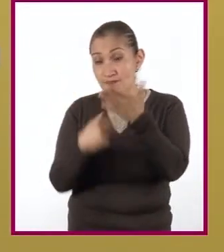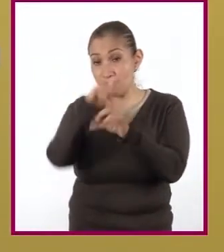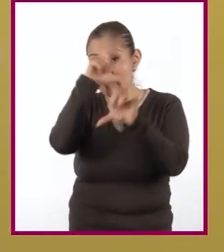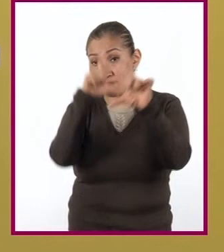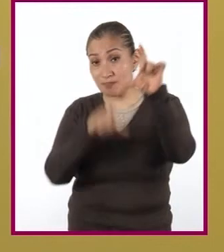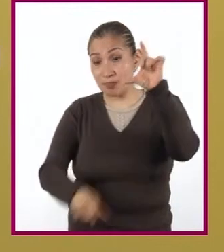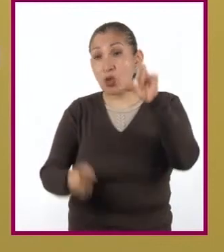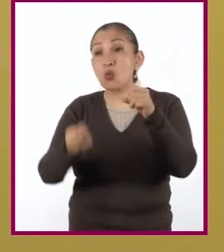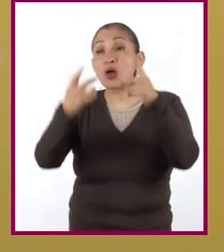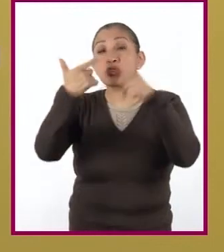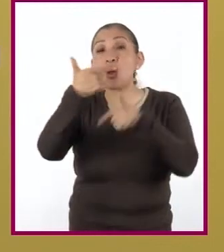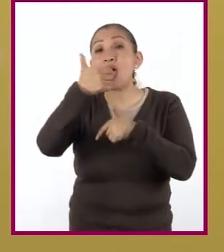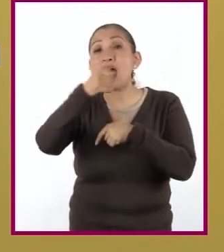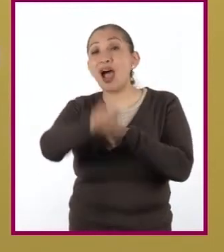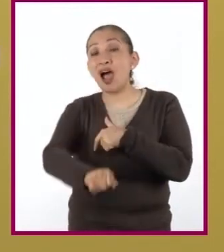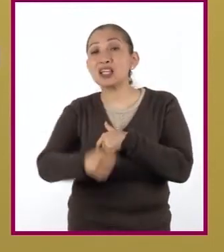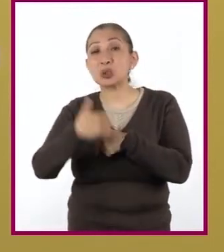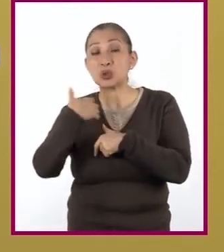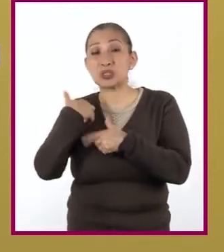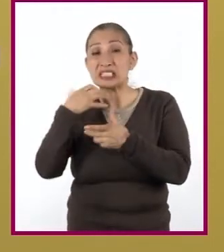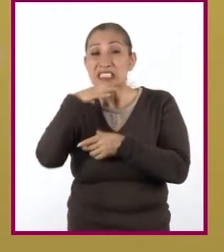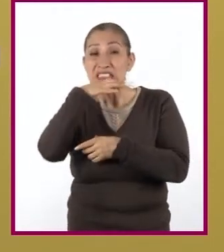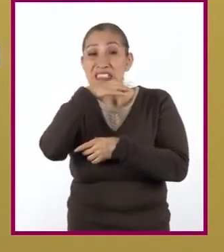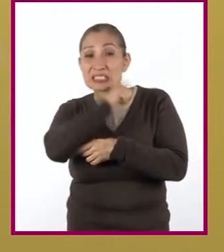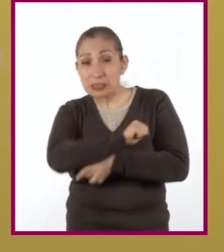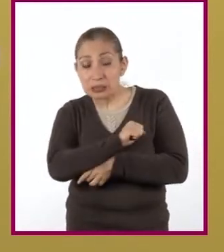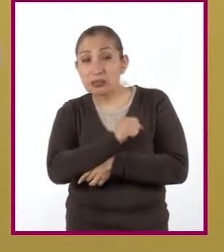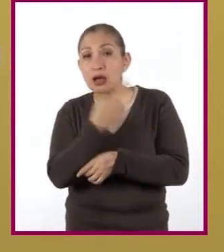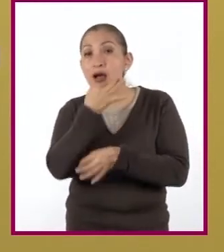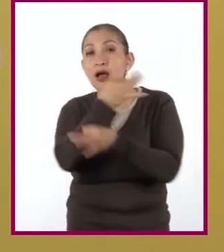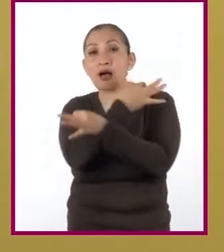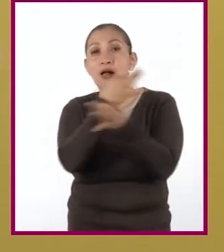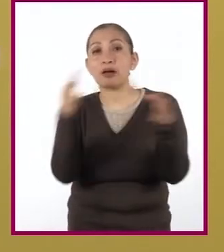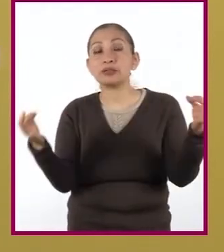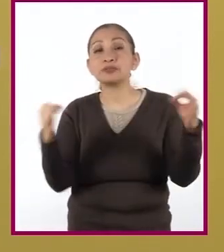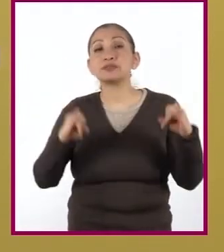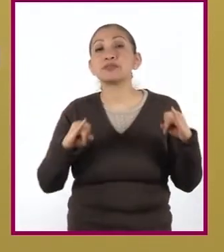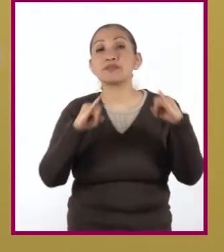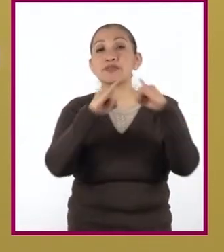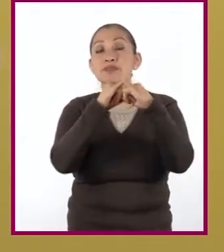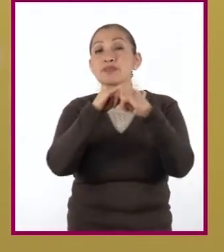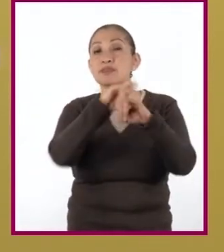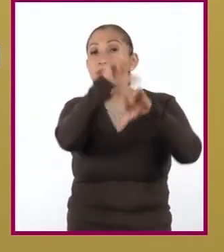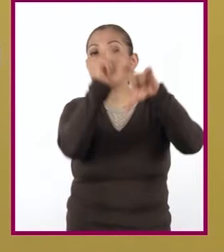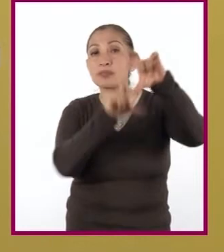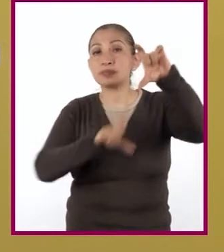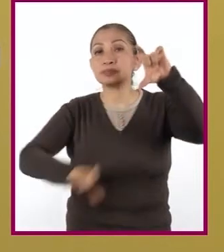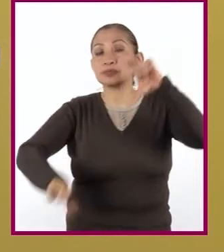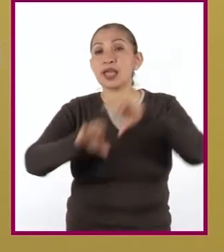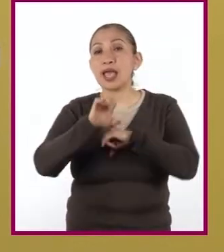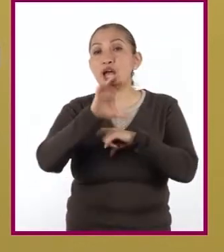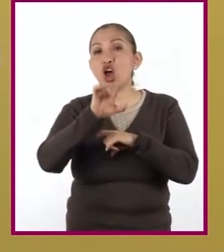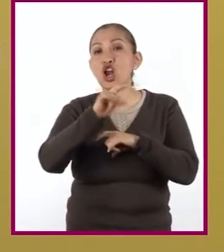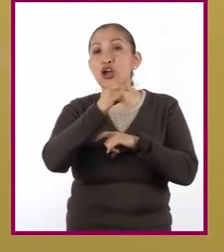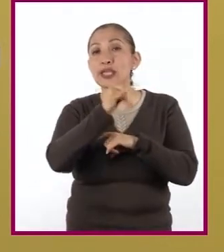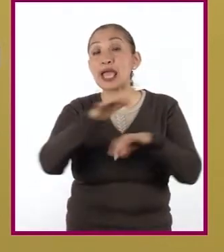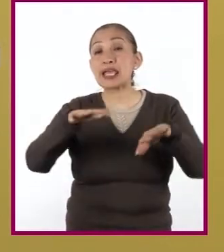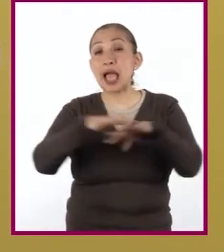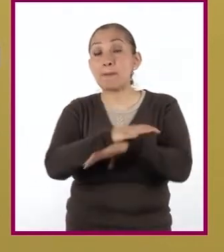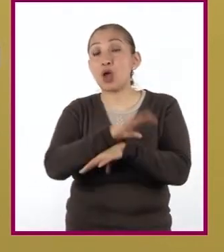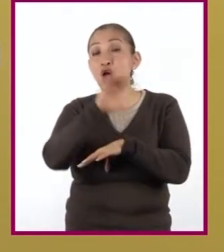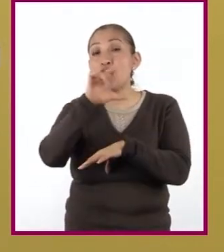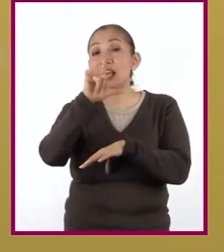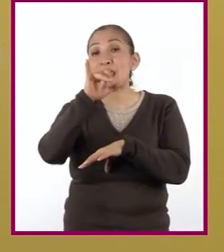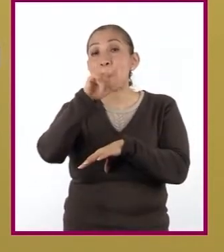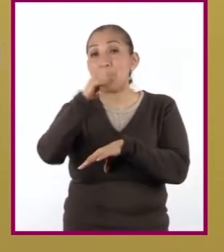de Emisiones de Gases de Efecto Invernadero, dado a conocer por el Instituto Nacional de Ecología y Cambio